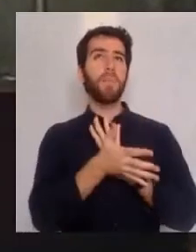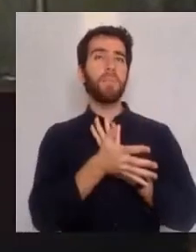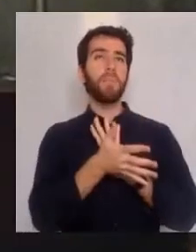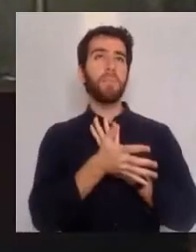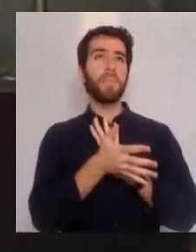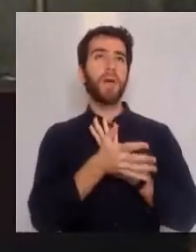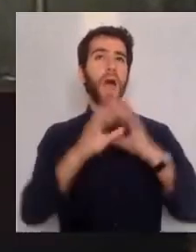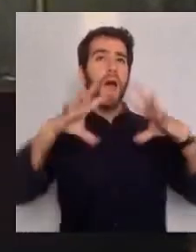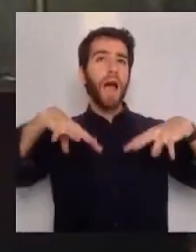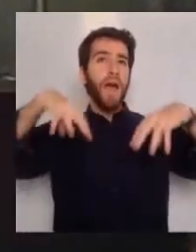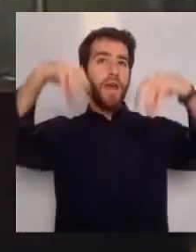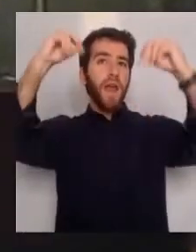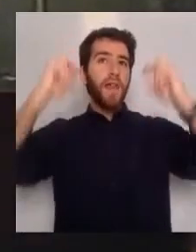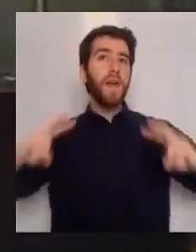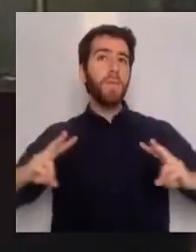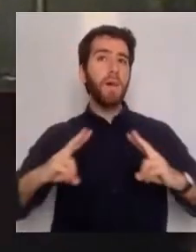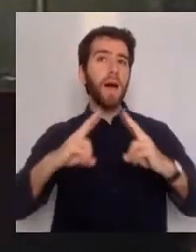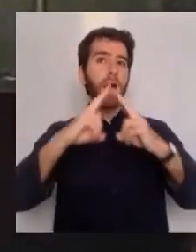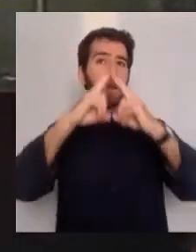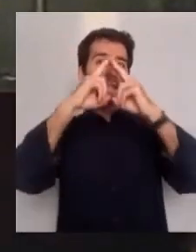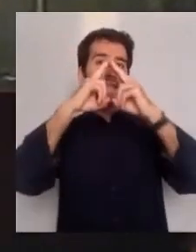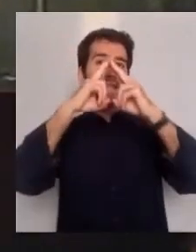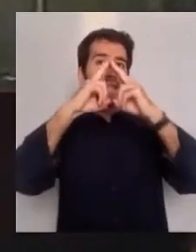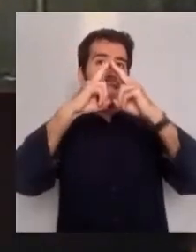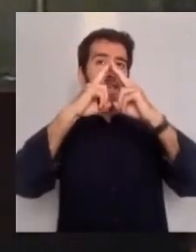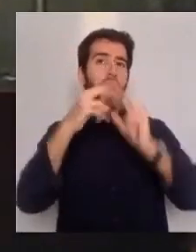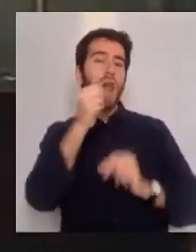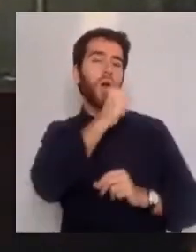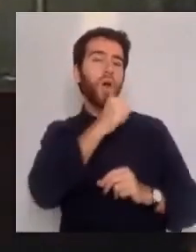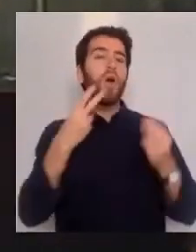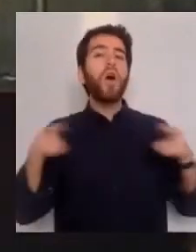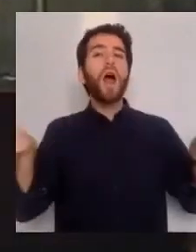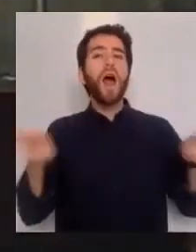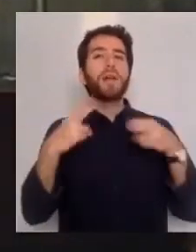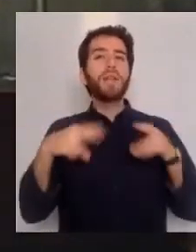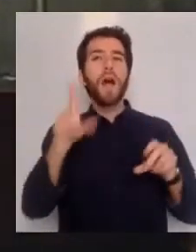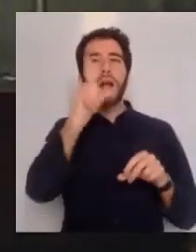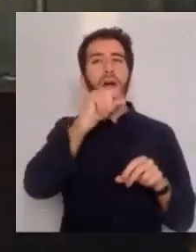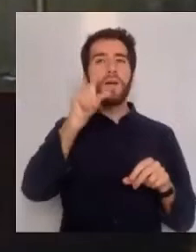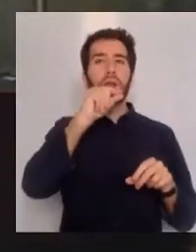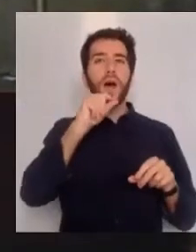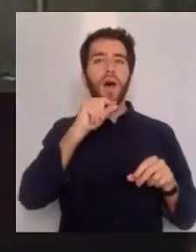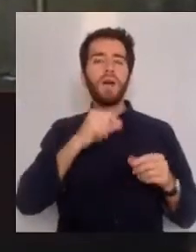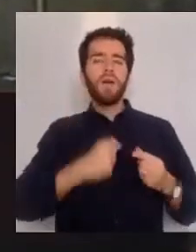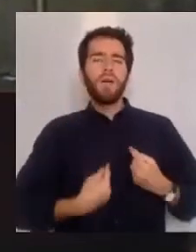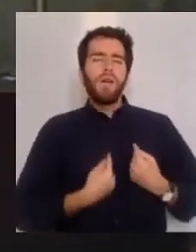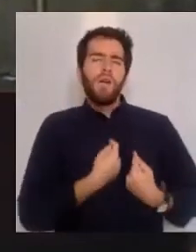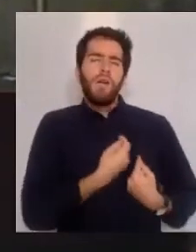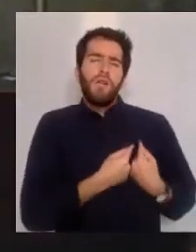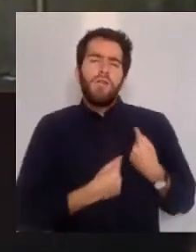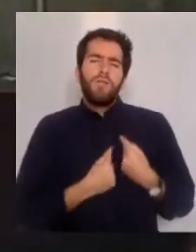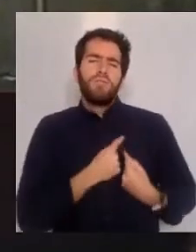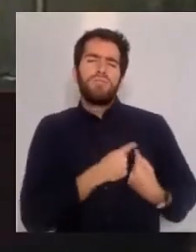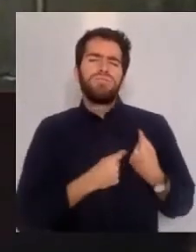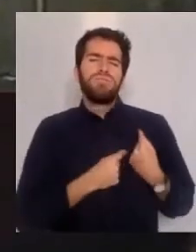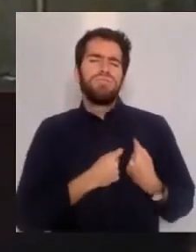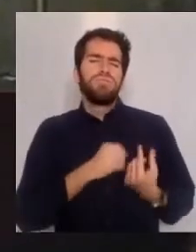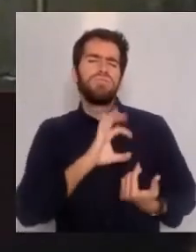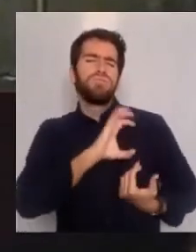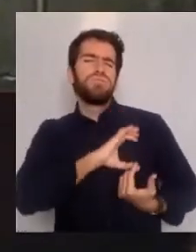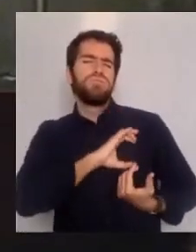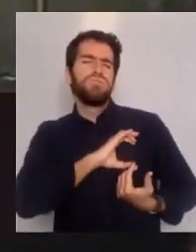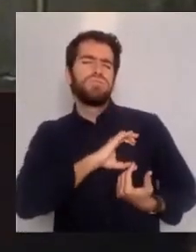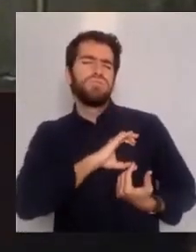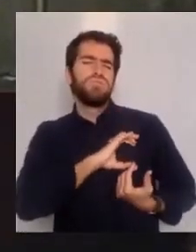vísperas de Navidad, tuvo un arrebato interior y oyó una voz dentro de su corazón que